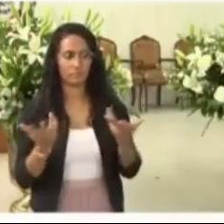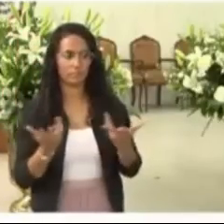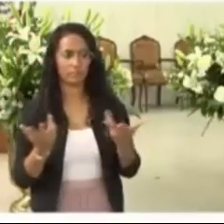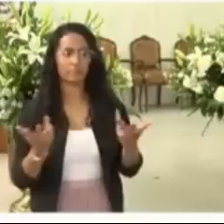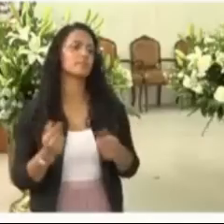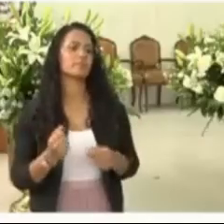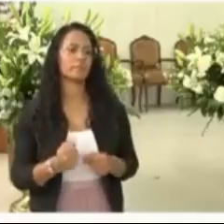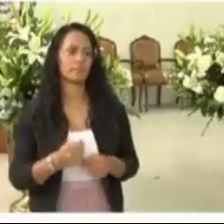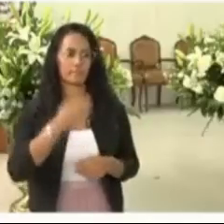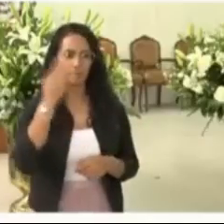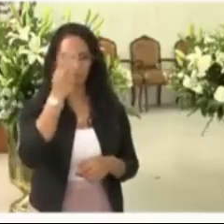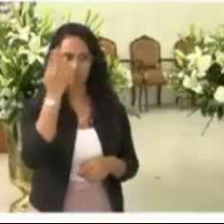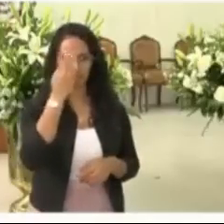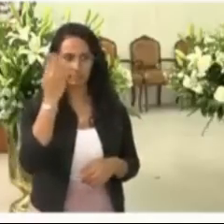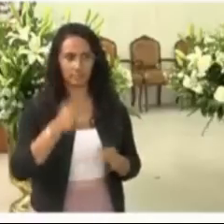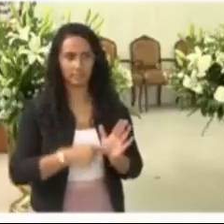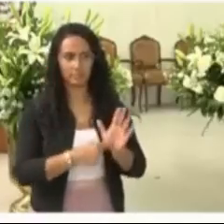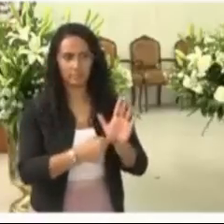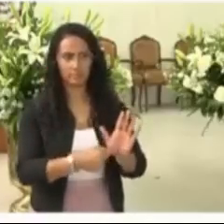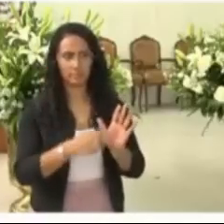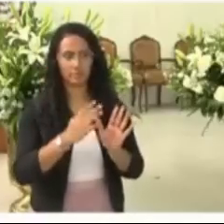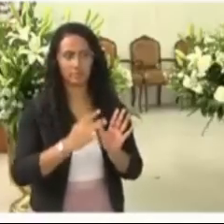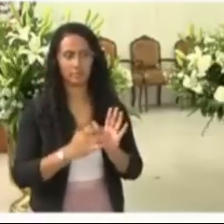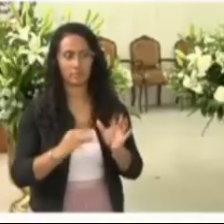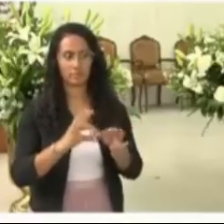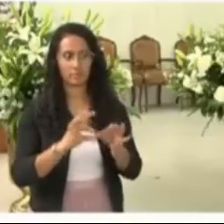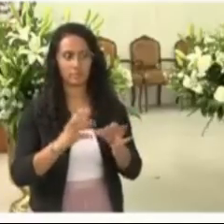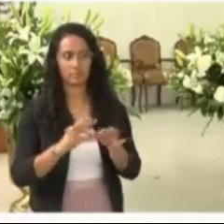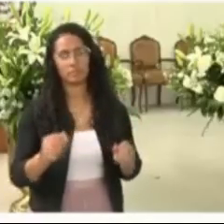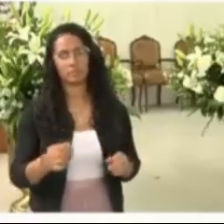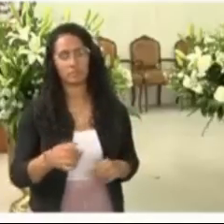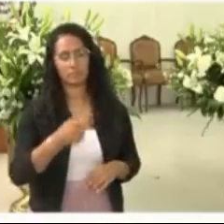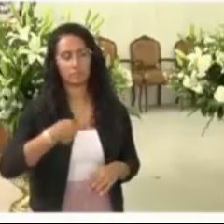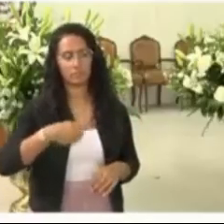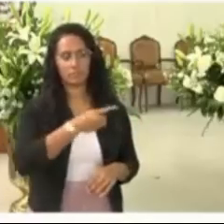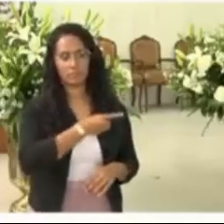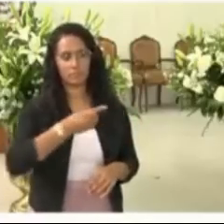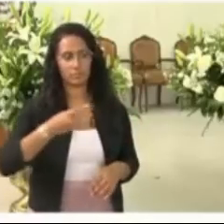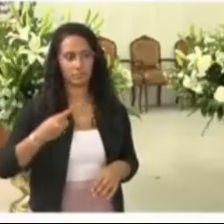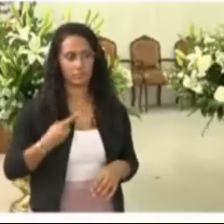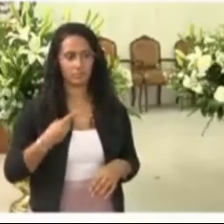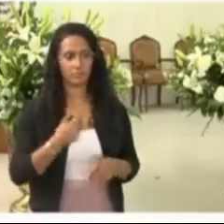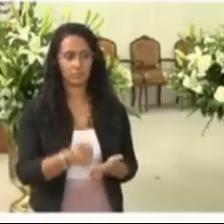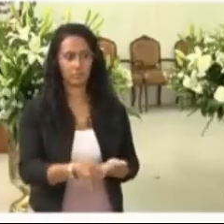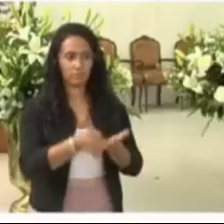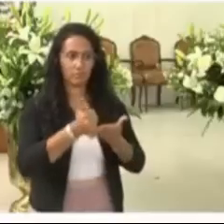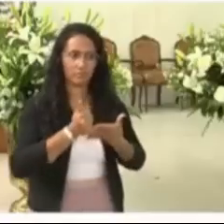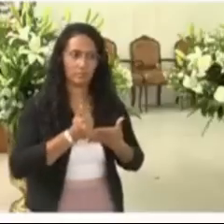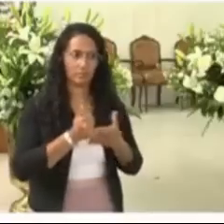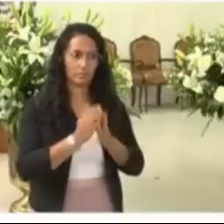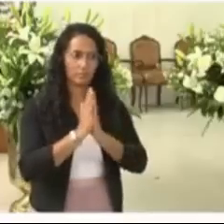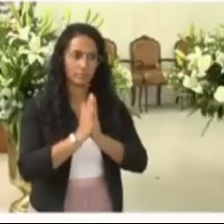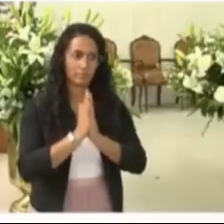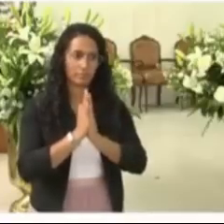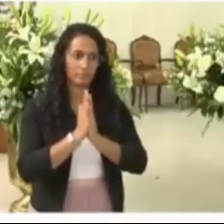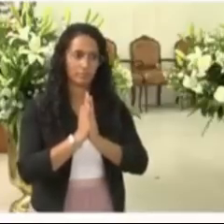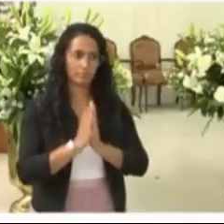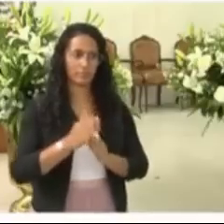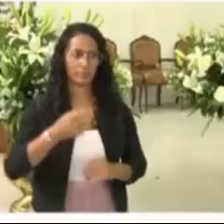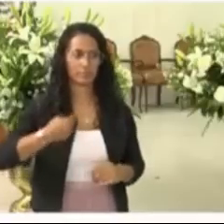es quebrantamiento de espíritu. Humillación es reconocer